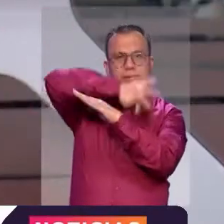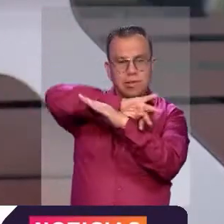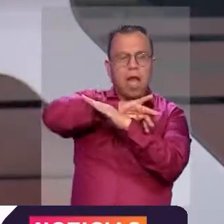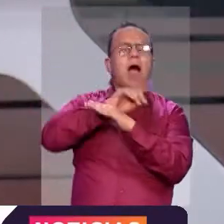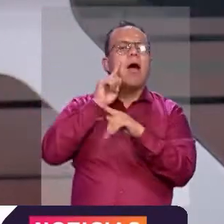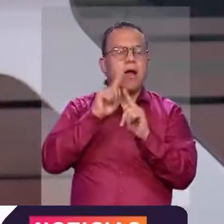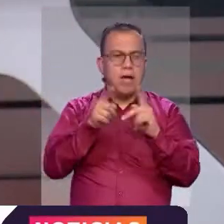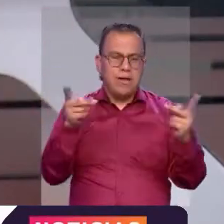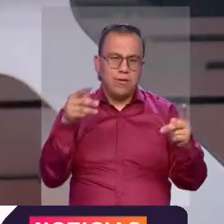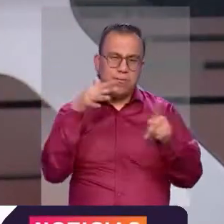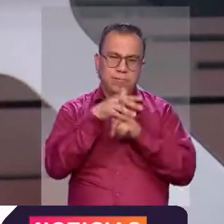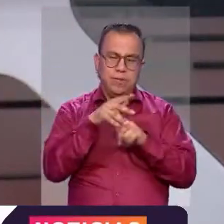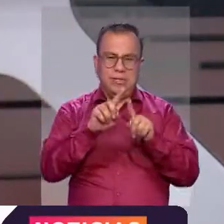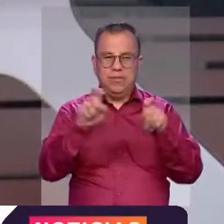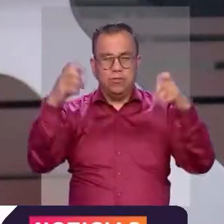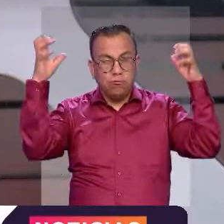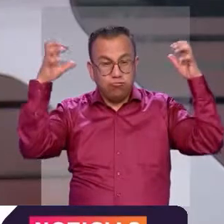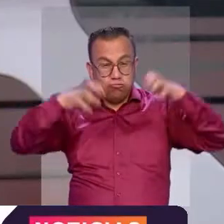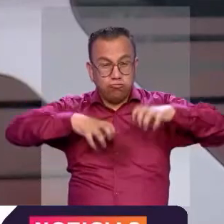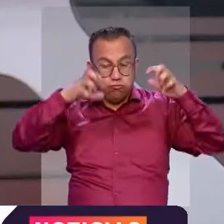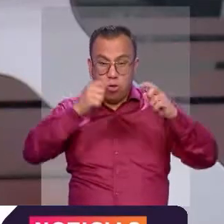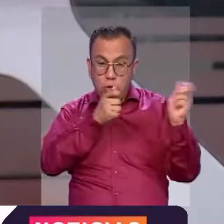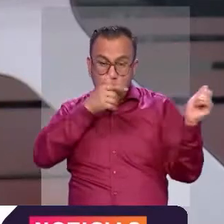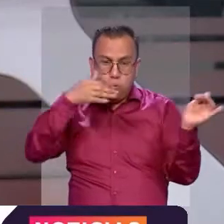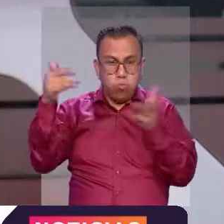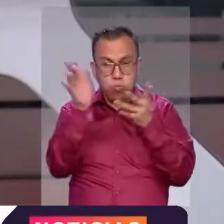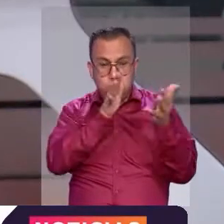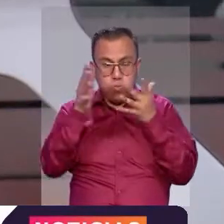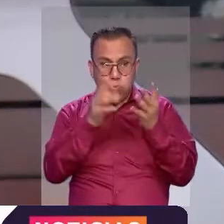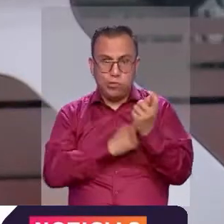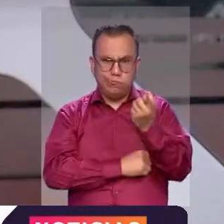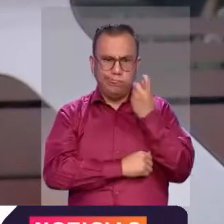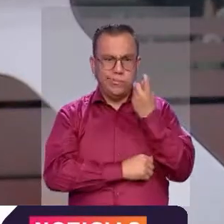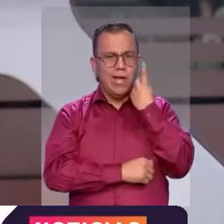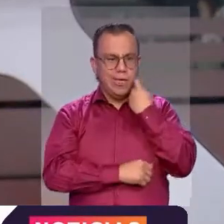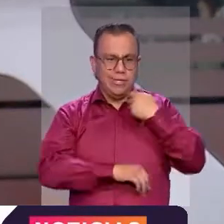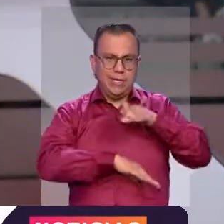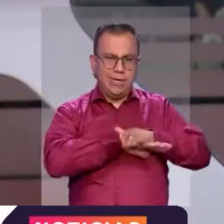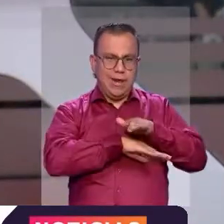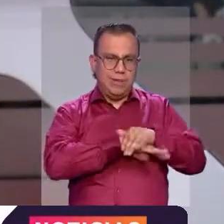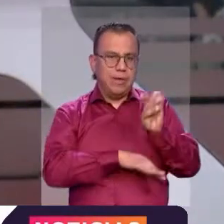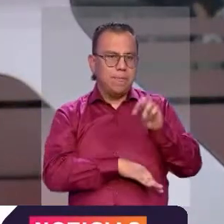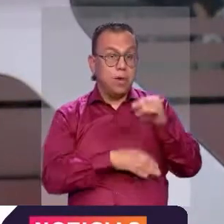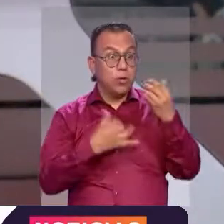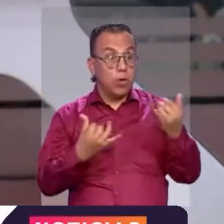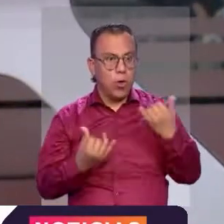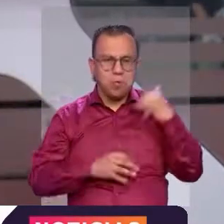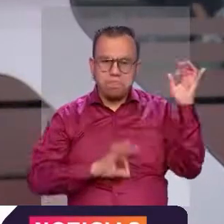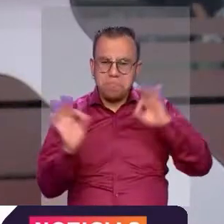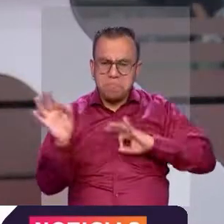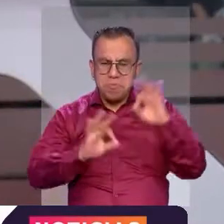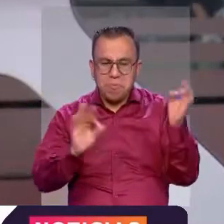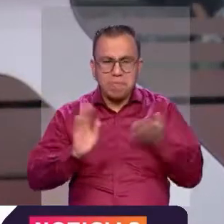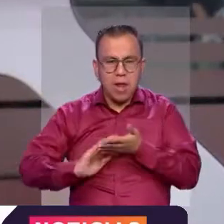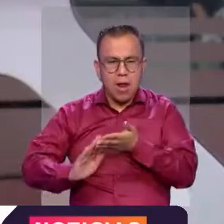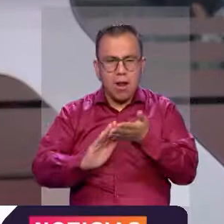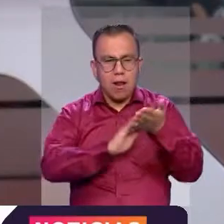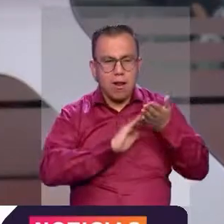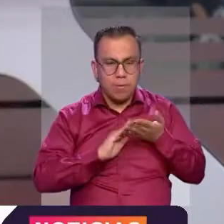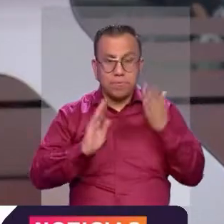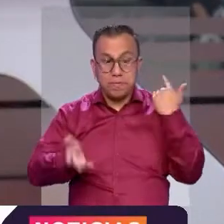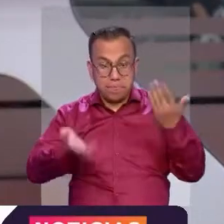viviendas a causa de las fuertes lluvias y vendavales ocurridos en la tarde de este martes. Hoy se adelantan acciones de remoción